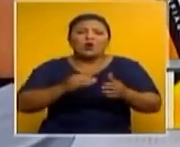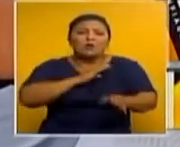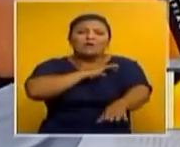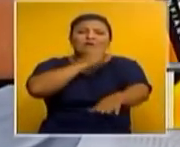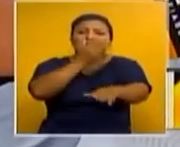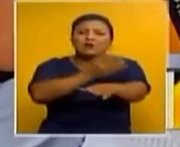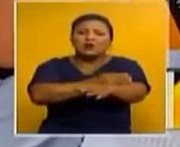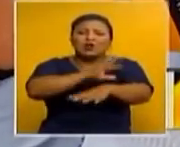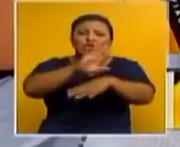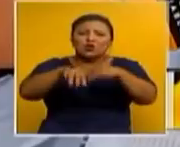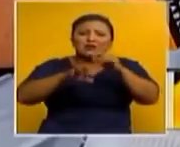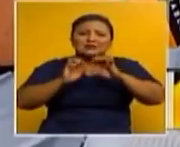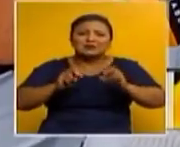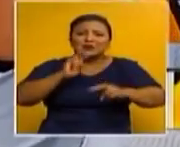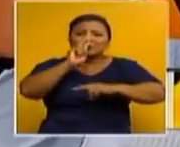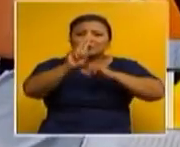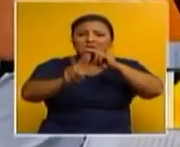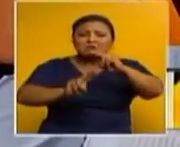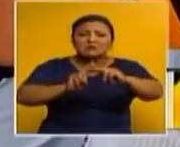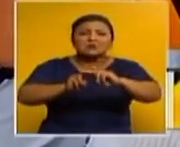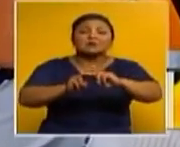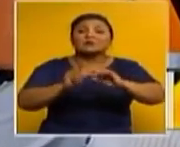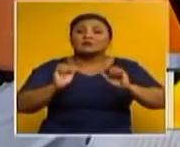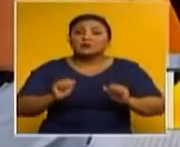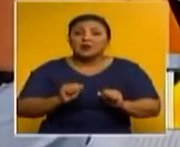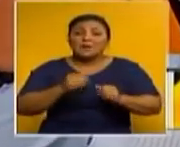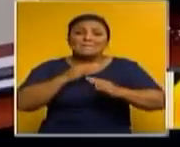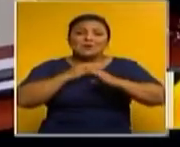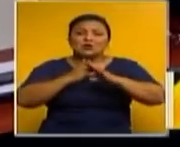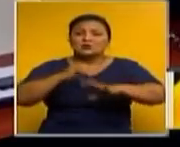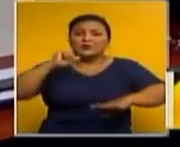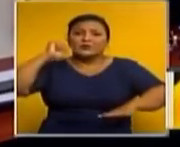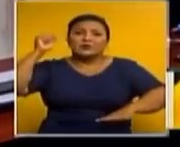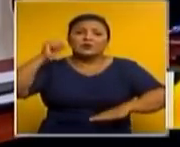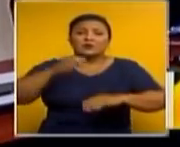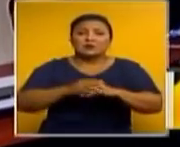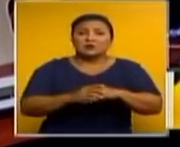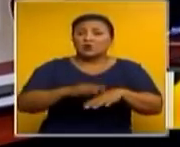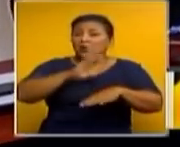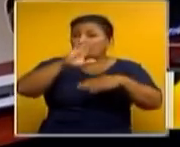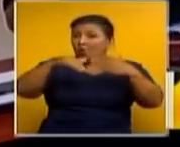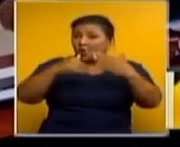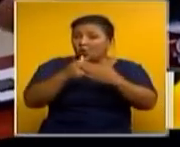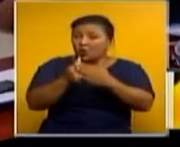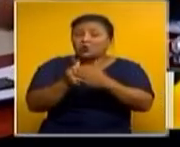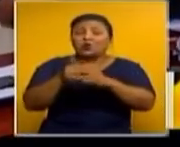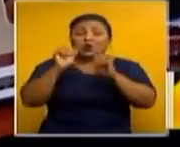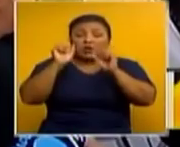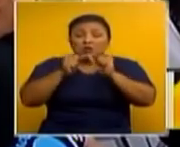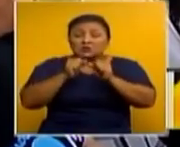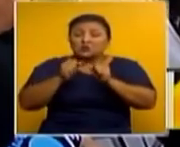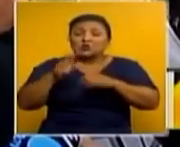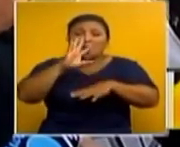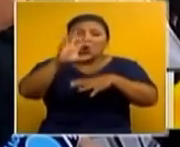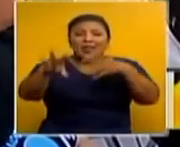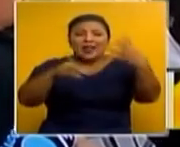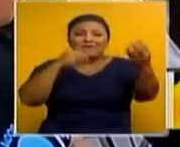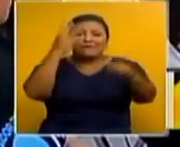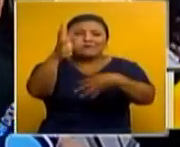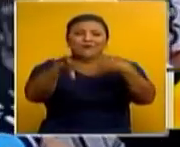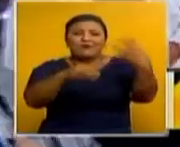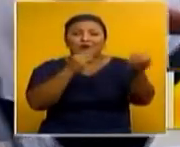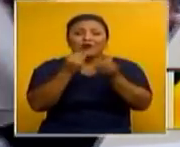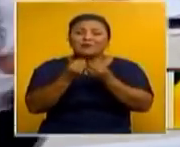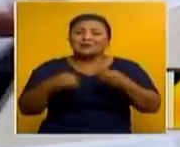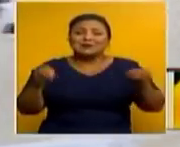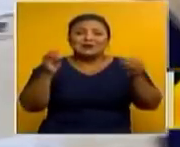el sistema nacional de protección de derechos. Con estas alianzas se busca que la información recabada en estos procesos